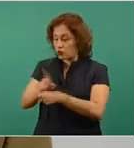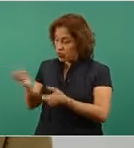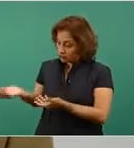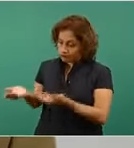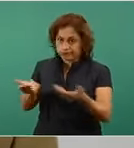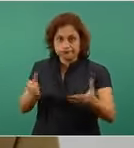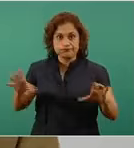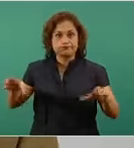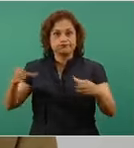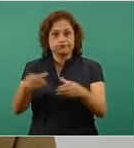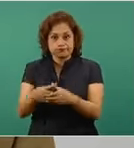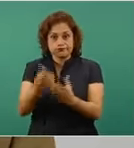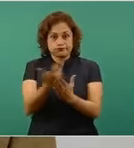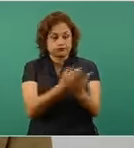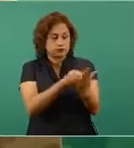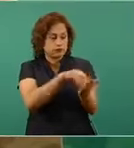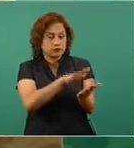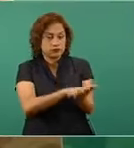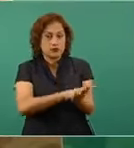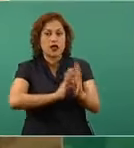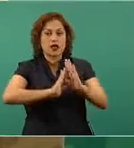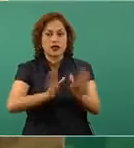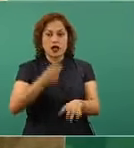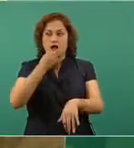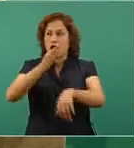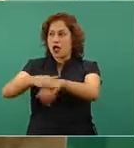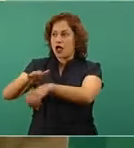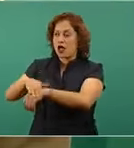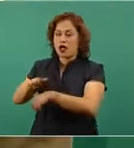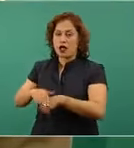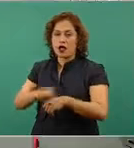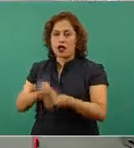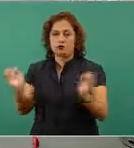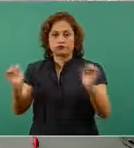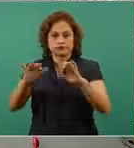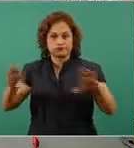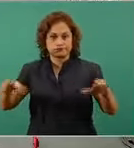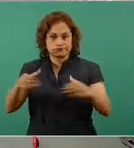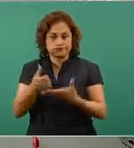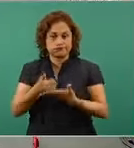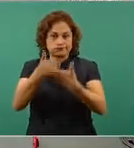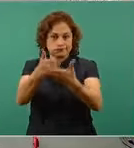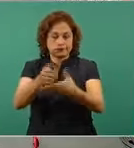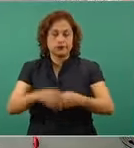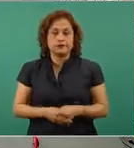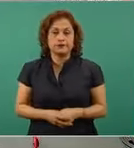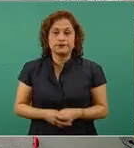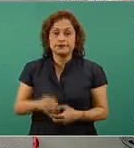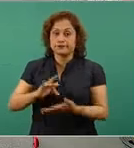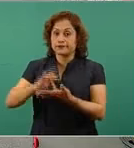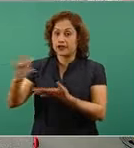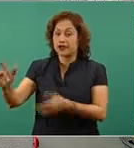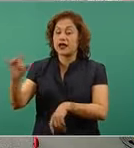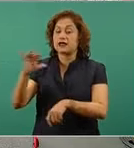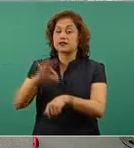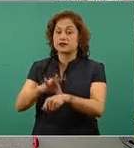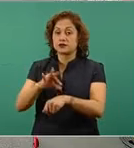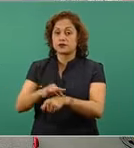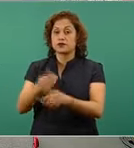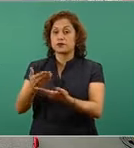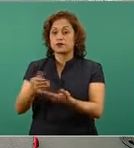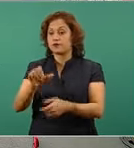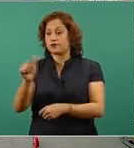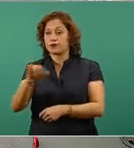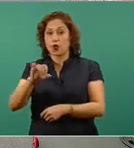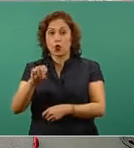registrados de manera nominal, se pueden convocar y se identifican para un sitio específico. Muchas gracias, doctor. Juan Hernández,